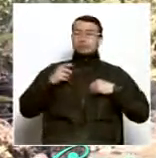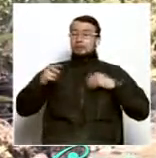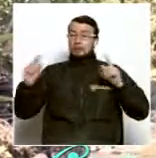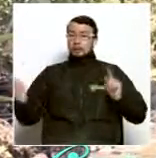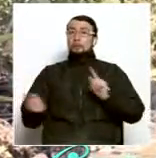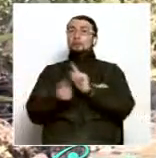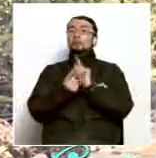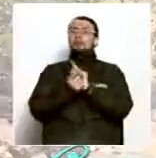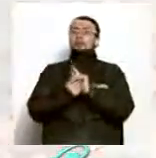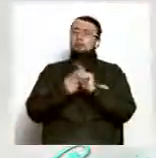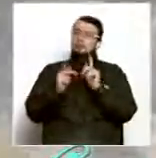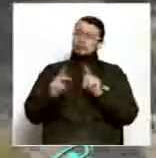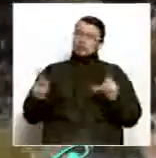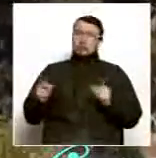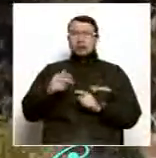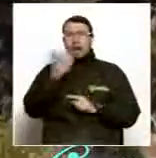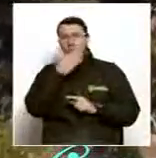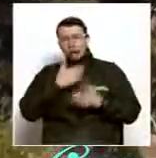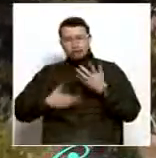calor humano.